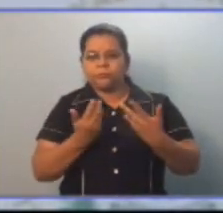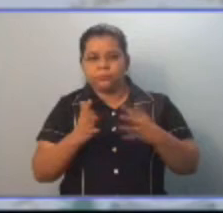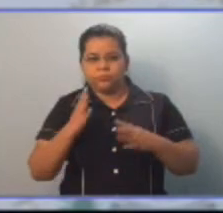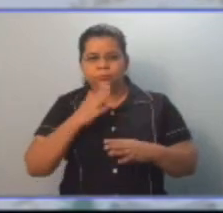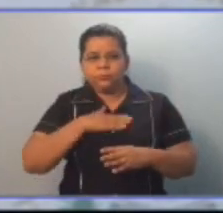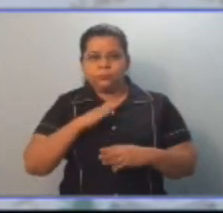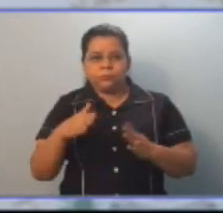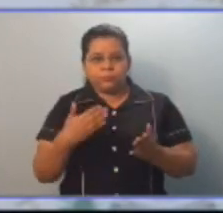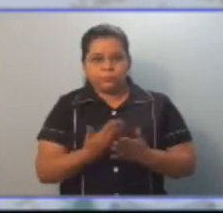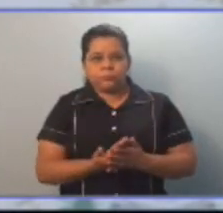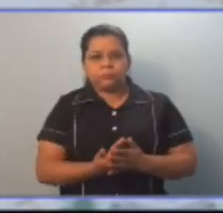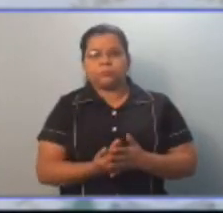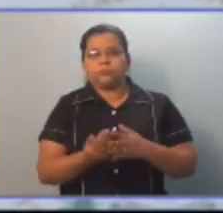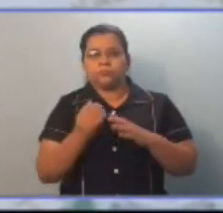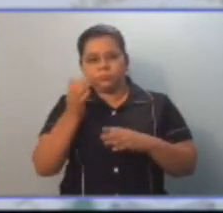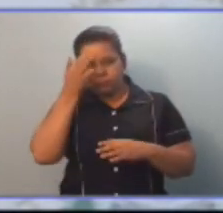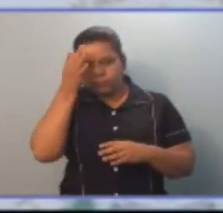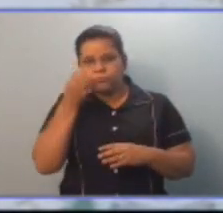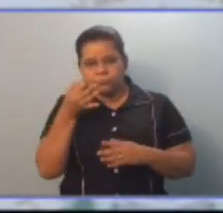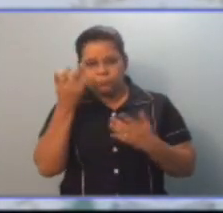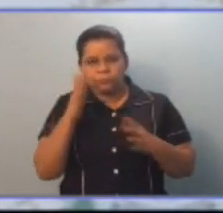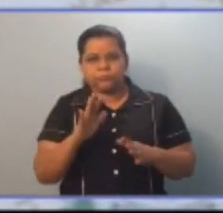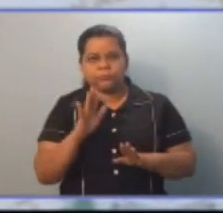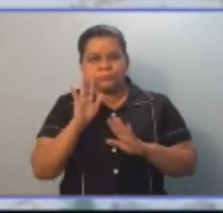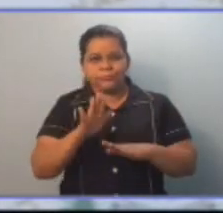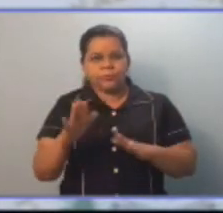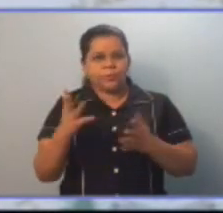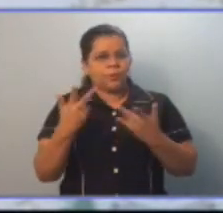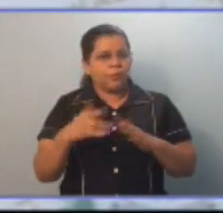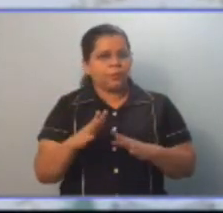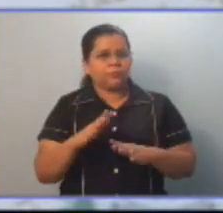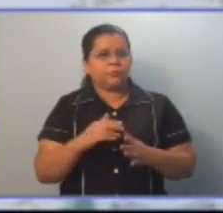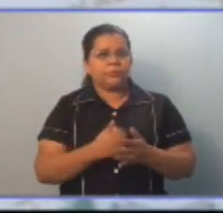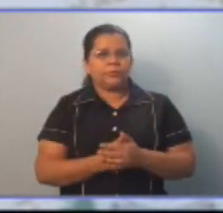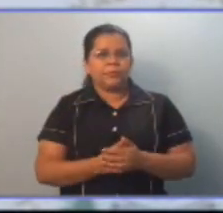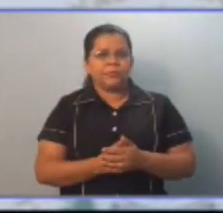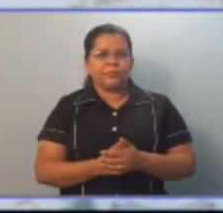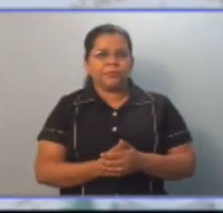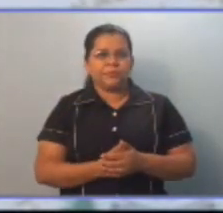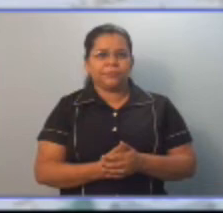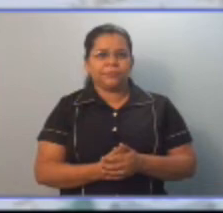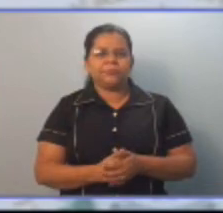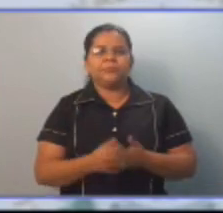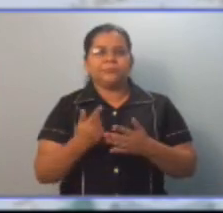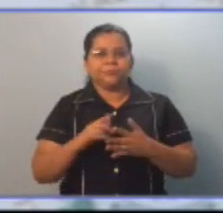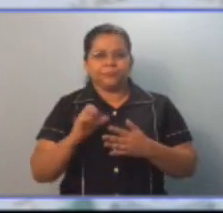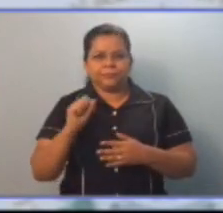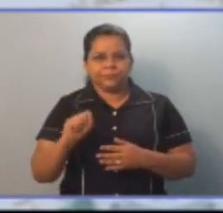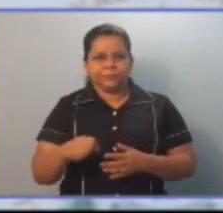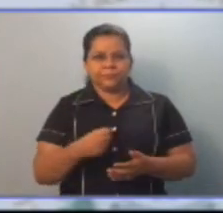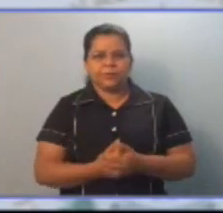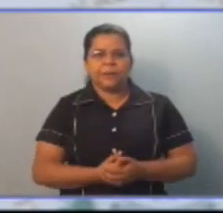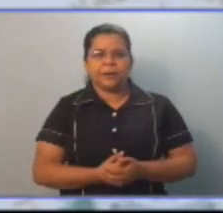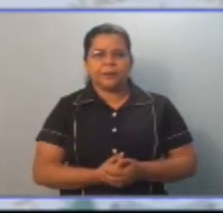contiene, considero de que se está respetando cualquier tipo de decisión que surja dentro del Pleno de la Corte Suprema de